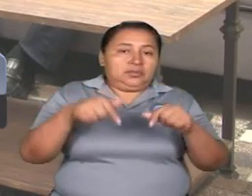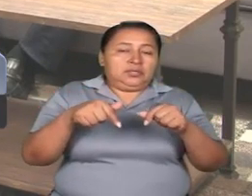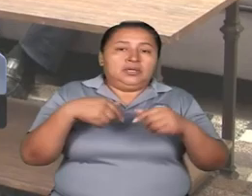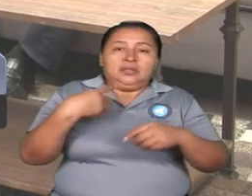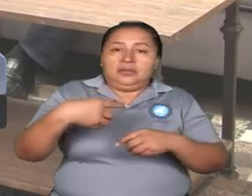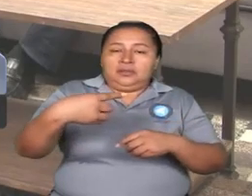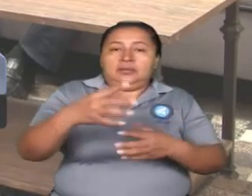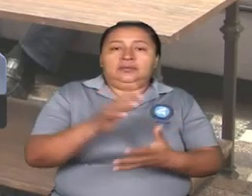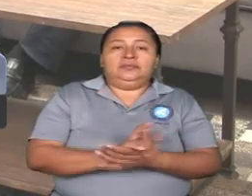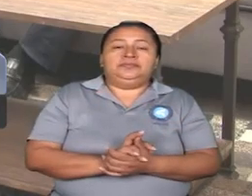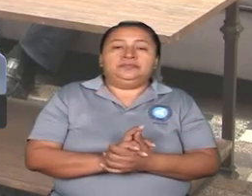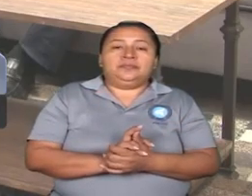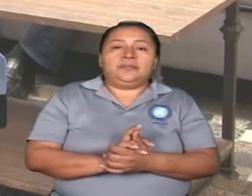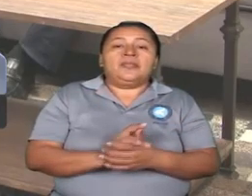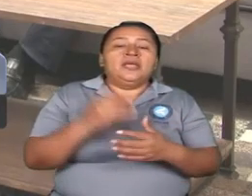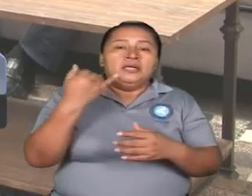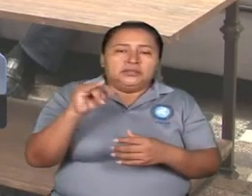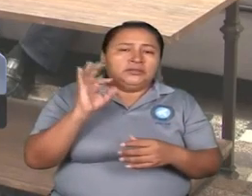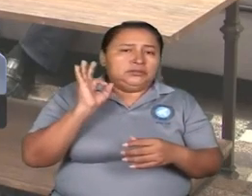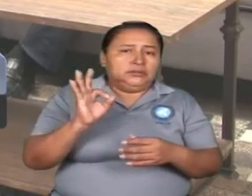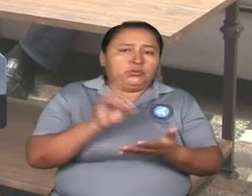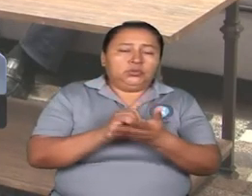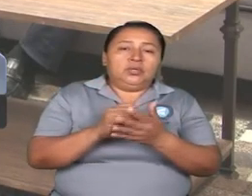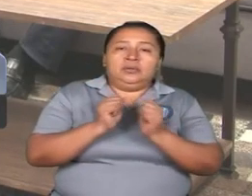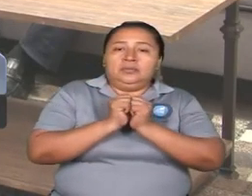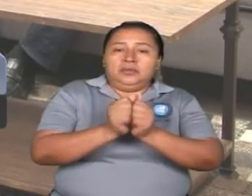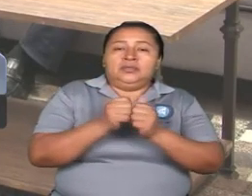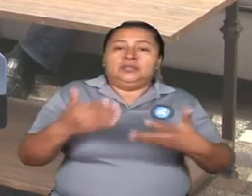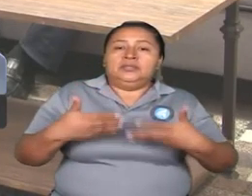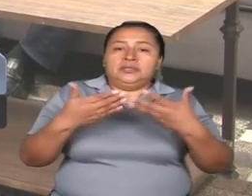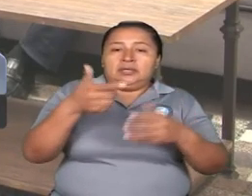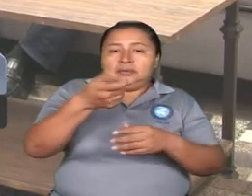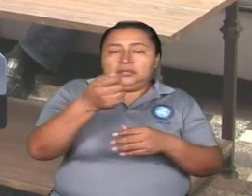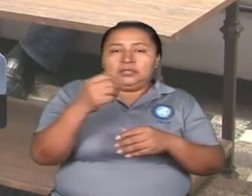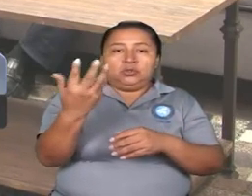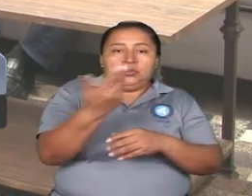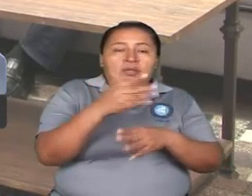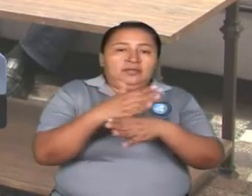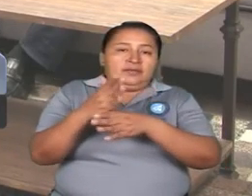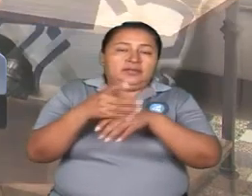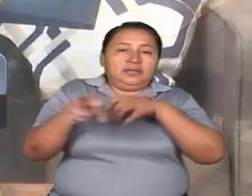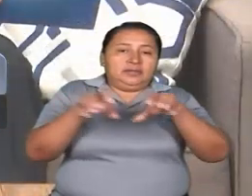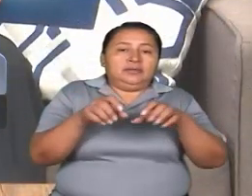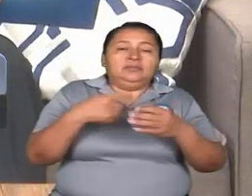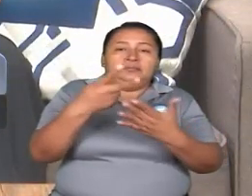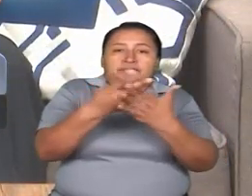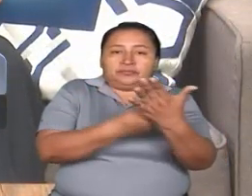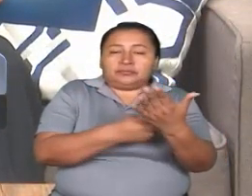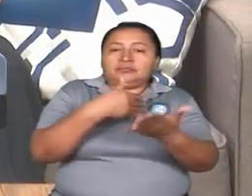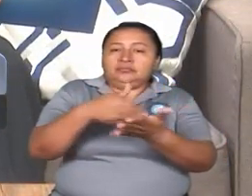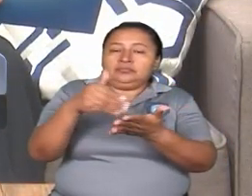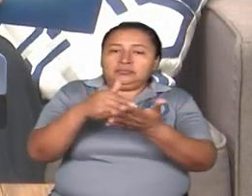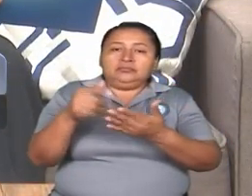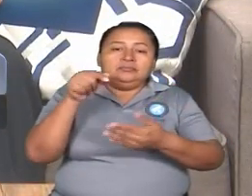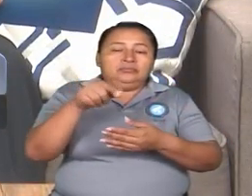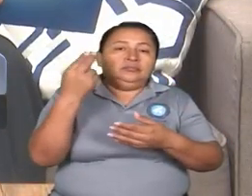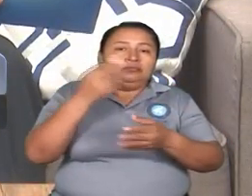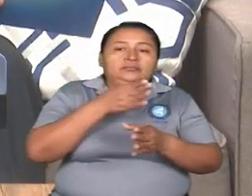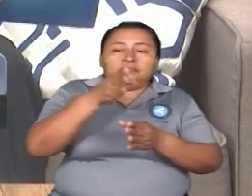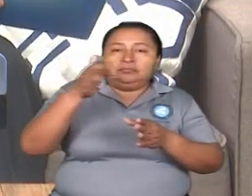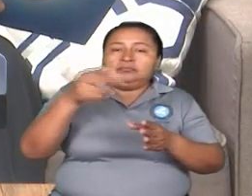los días, ¿no? Y sin duda alguna también el acompañamiento que se brinda desde el canal a todas esas acciones y proyectos que son facilitados a través de la gestión